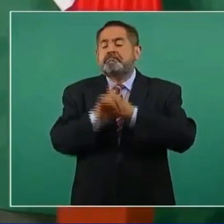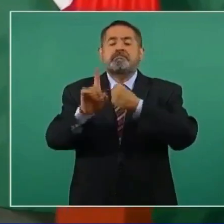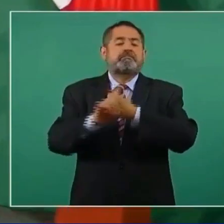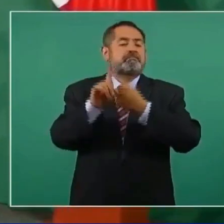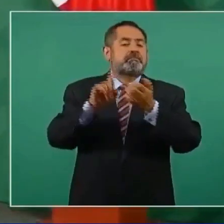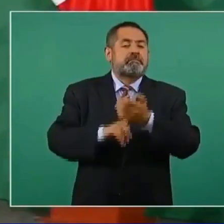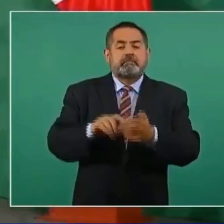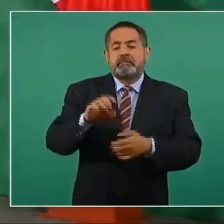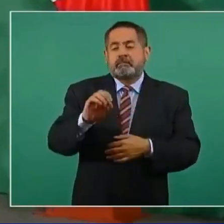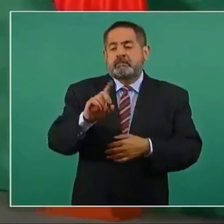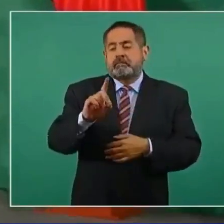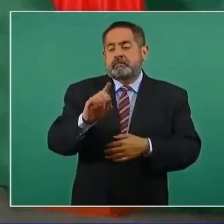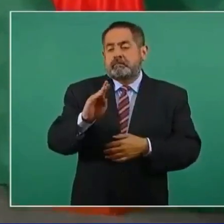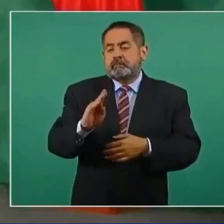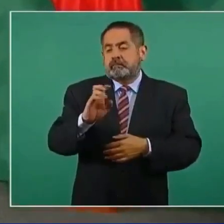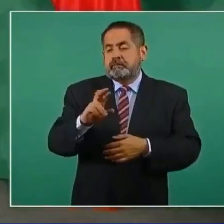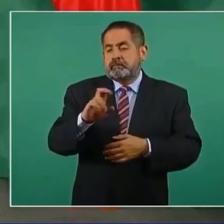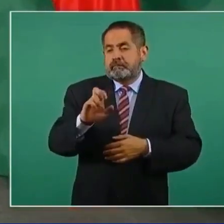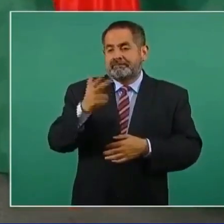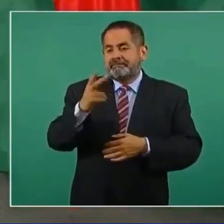que estaba